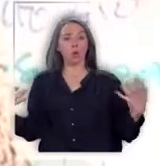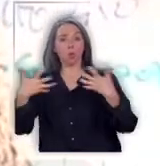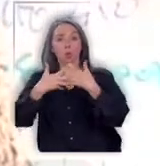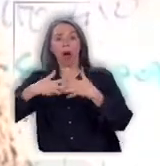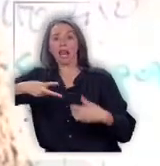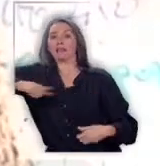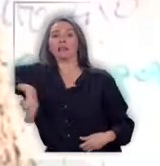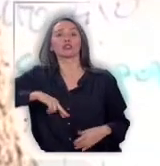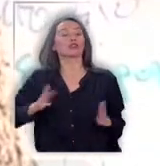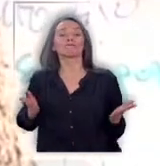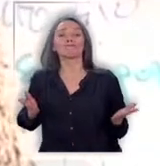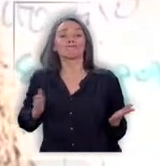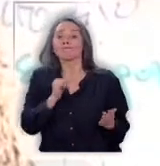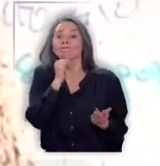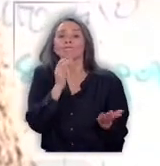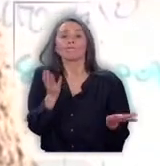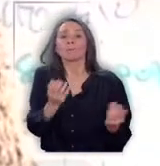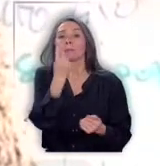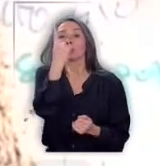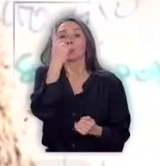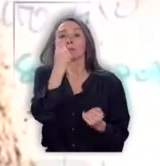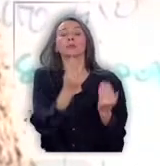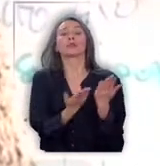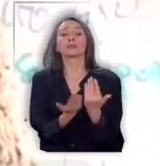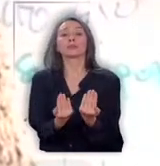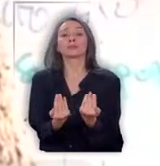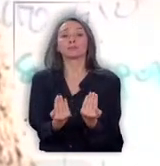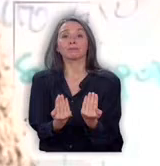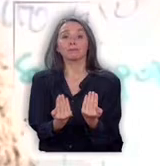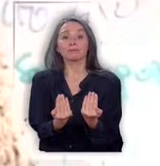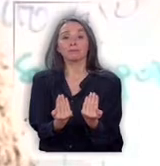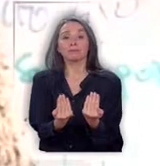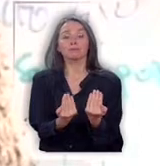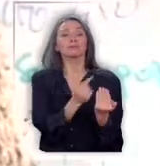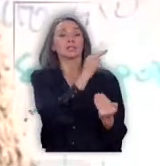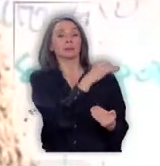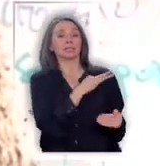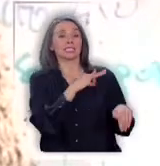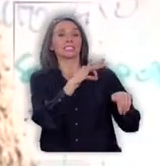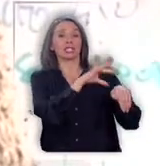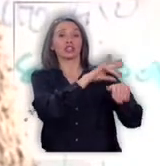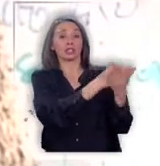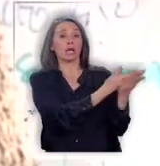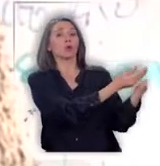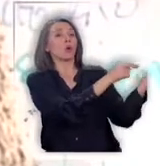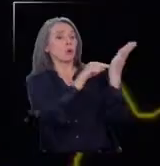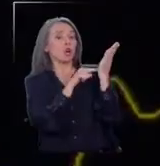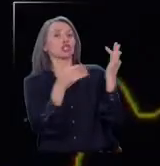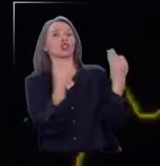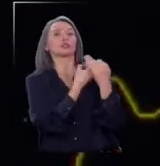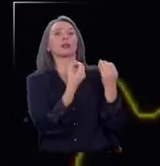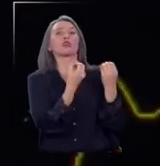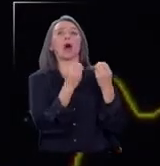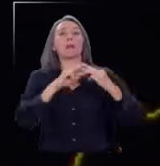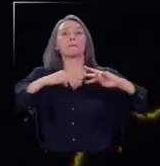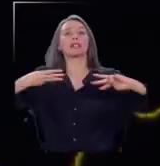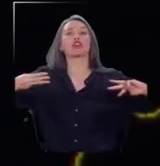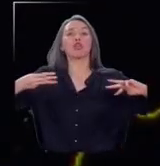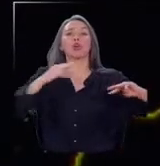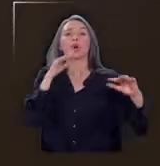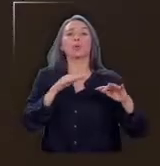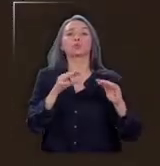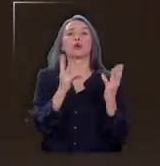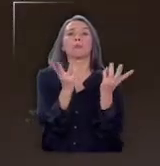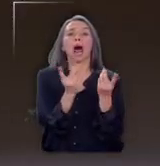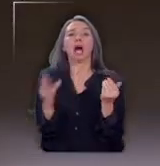e para eso tendría que para eso tendrían que e facilitar el acceso a la metodología que utilizaron ellos y eso no lo han hecho hasta